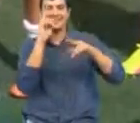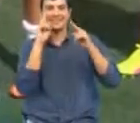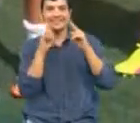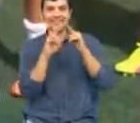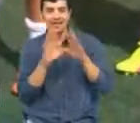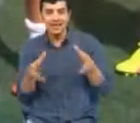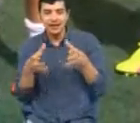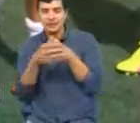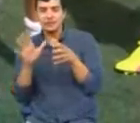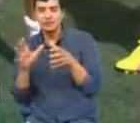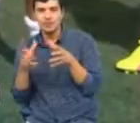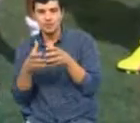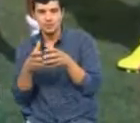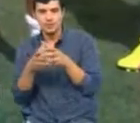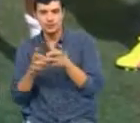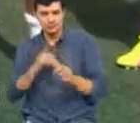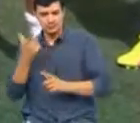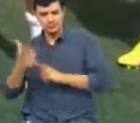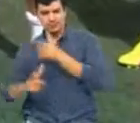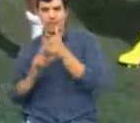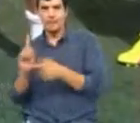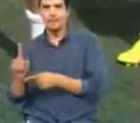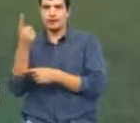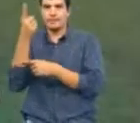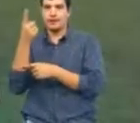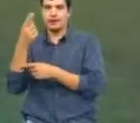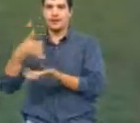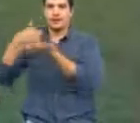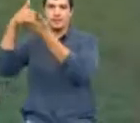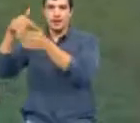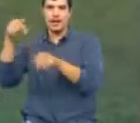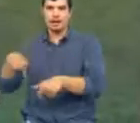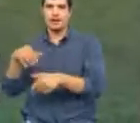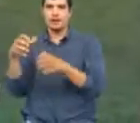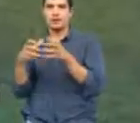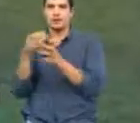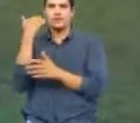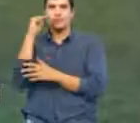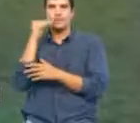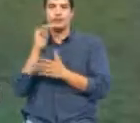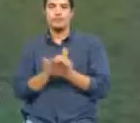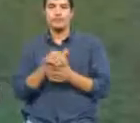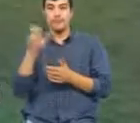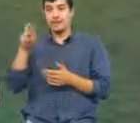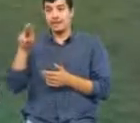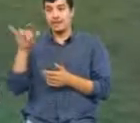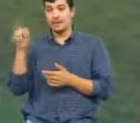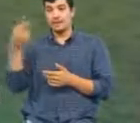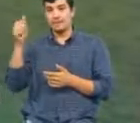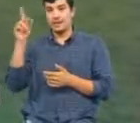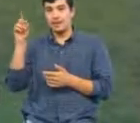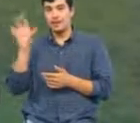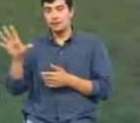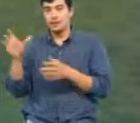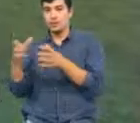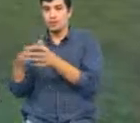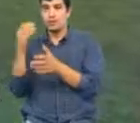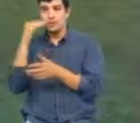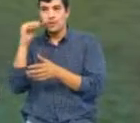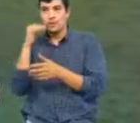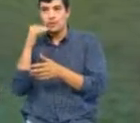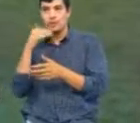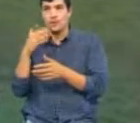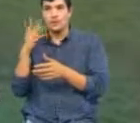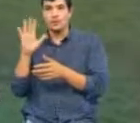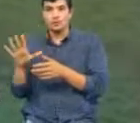según él para pelear el primer título del balompié femenino ubicado es un equipo fuerte porque envigado eso lo que yo que la manga con